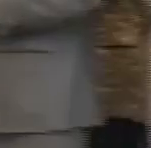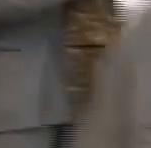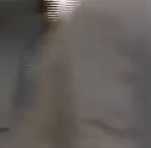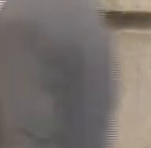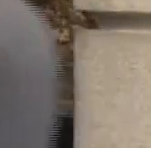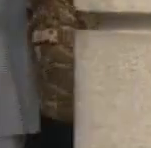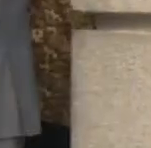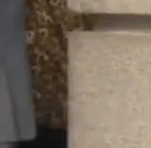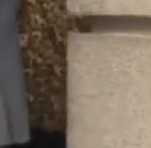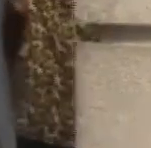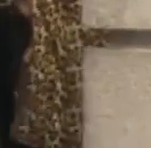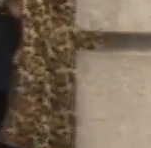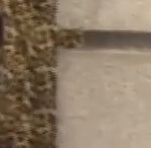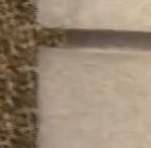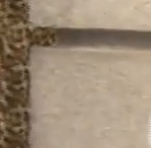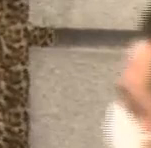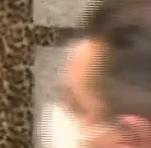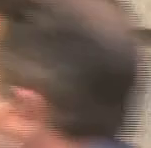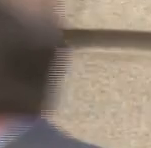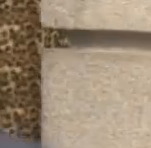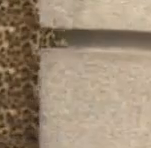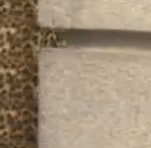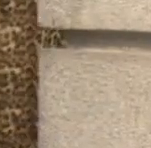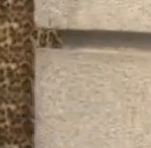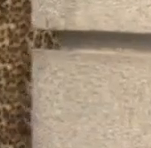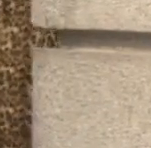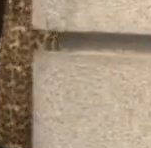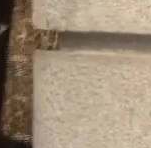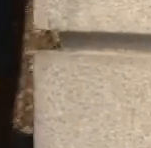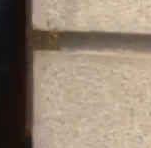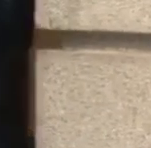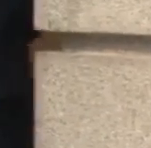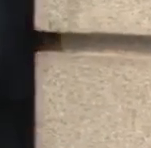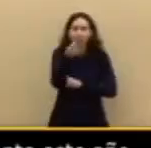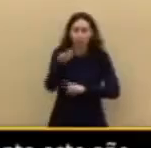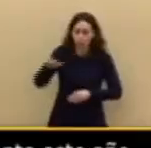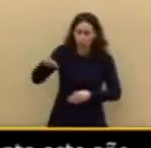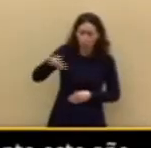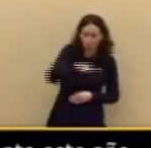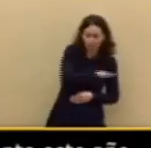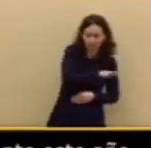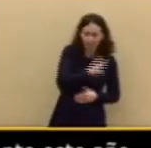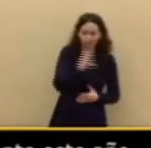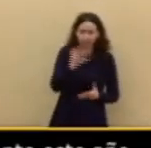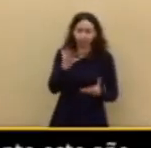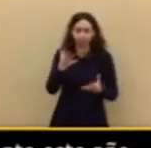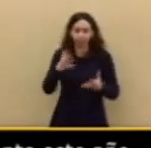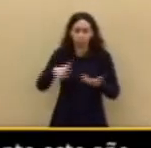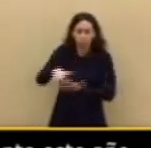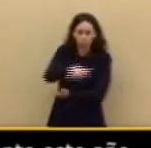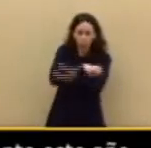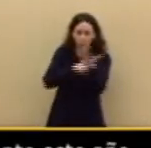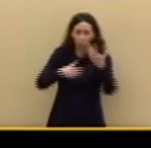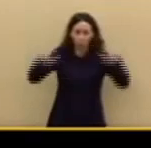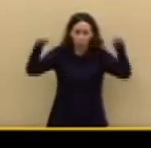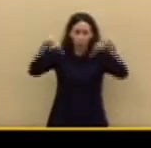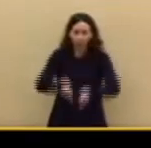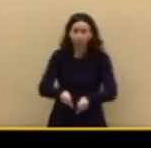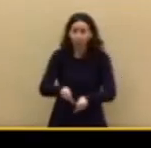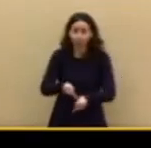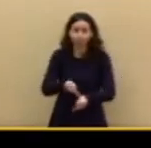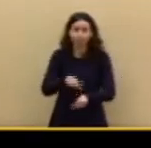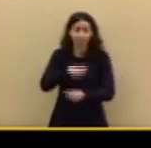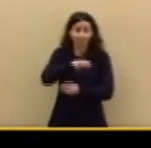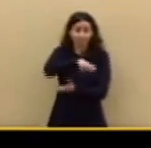no miren ustedes al contenedor ardiendo, miren a las empresas de juego, a las empresas de juego,